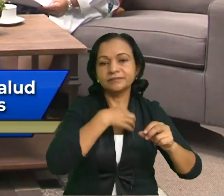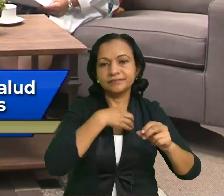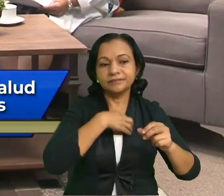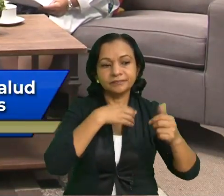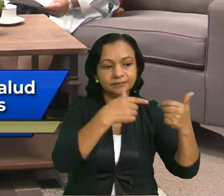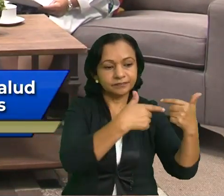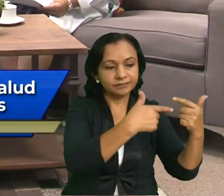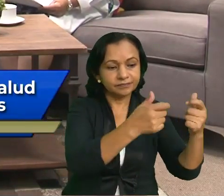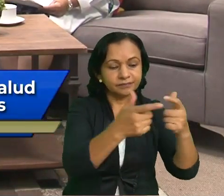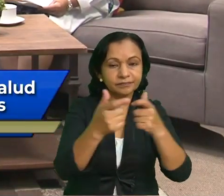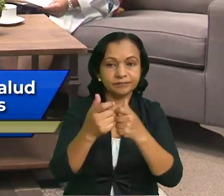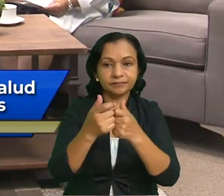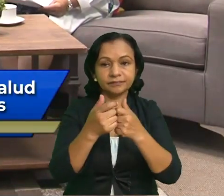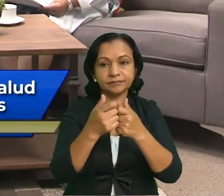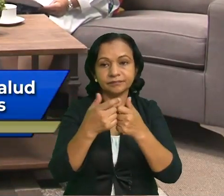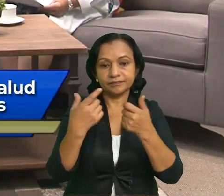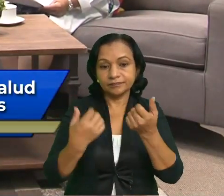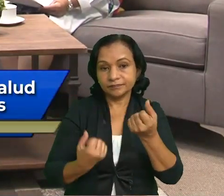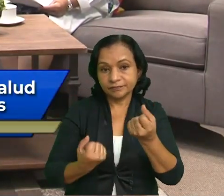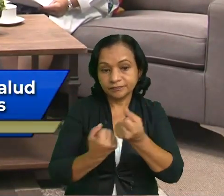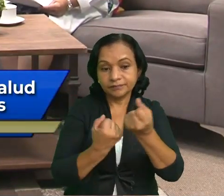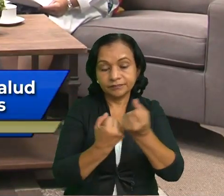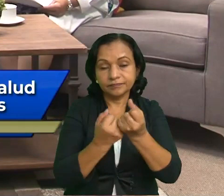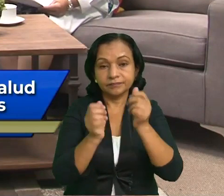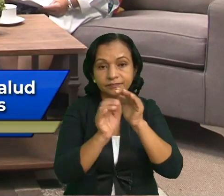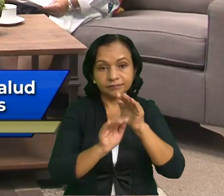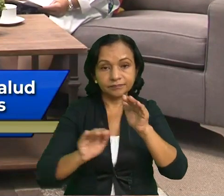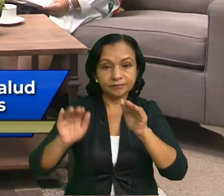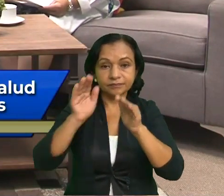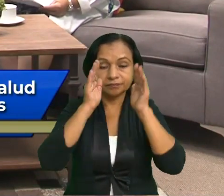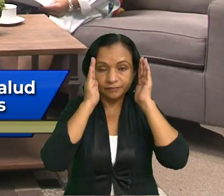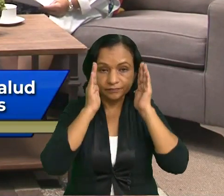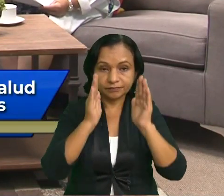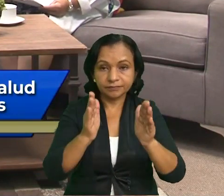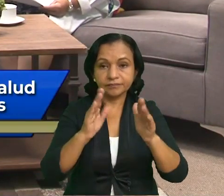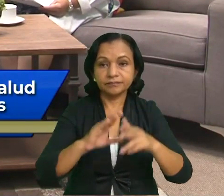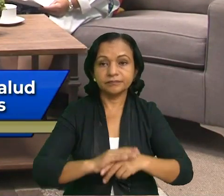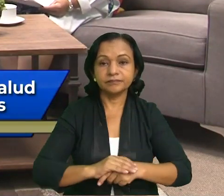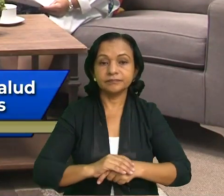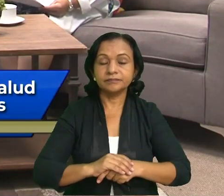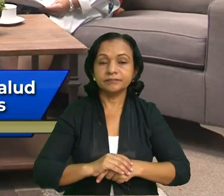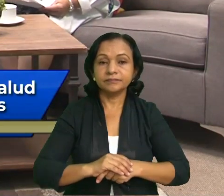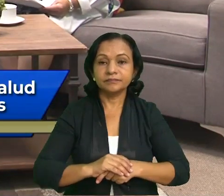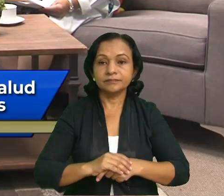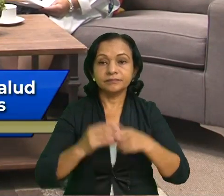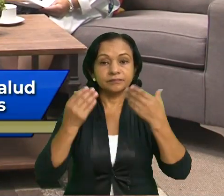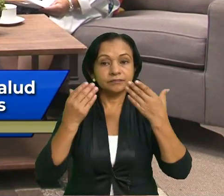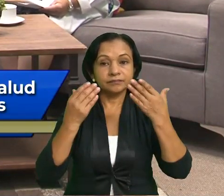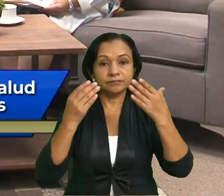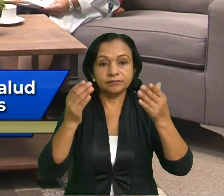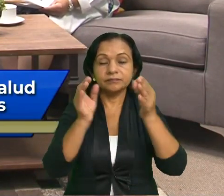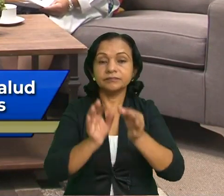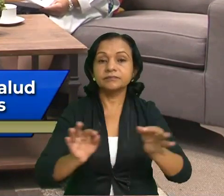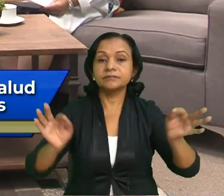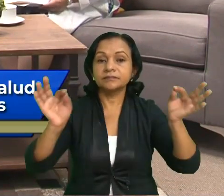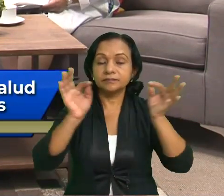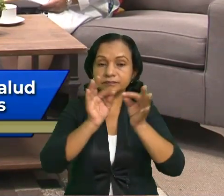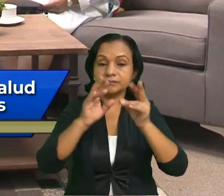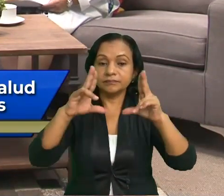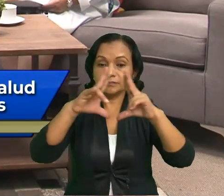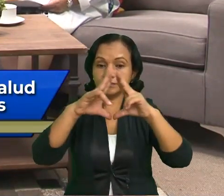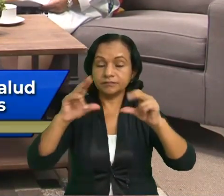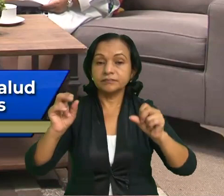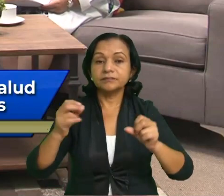comunidad tu brazo derecho para incrementar esa esa capacidad entonces creo que esos son dos elementos importantes y la otra